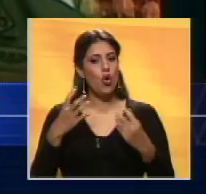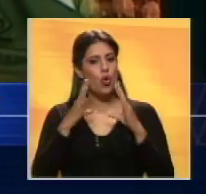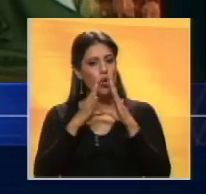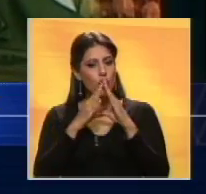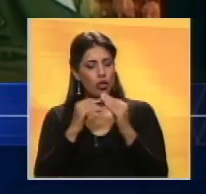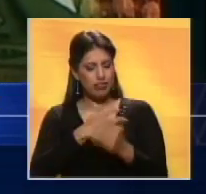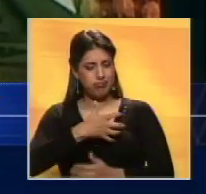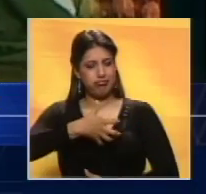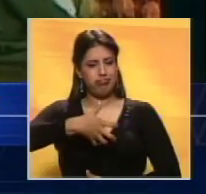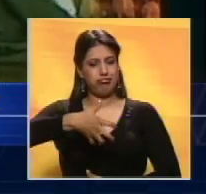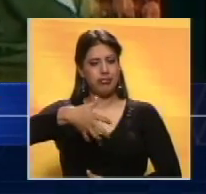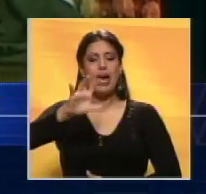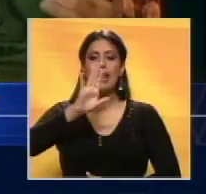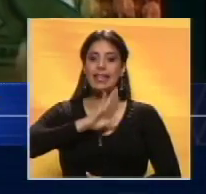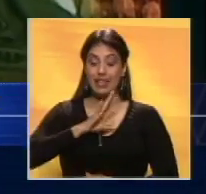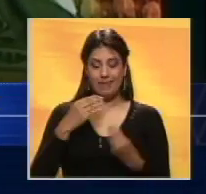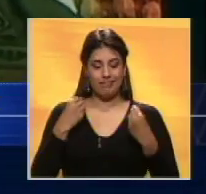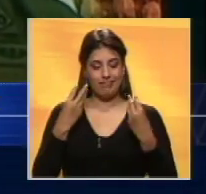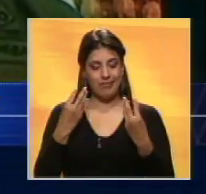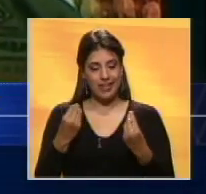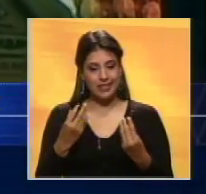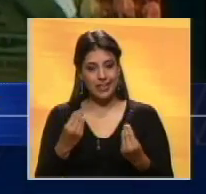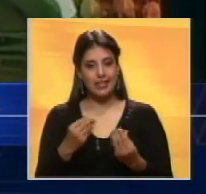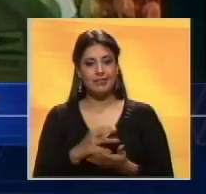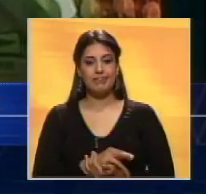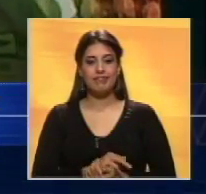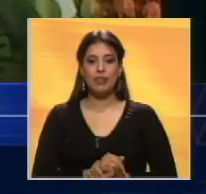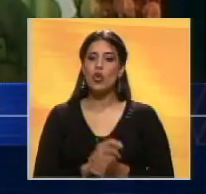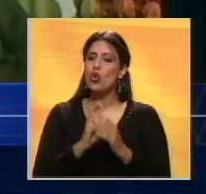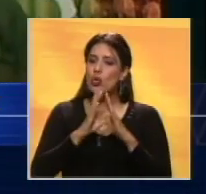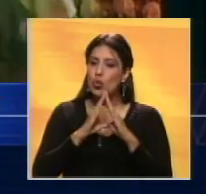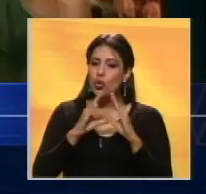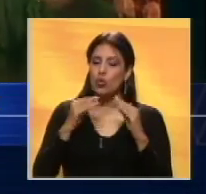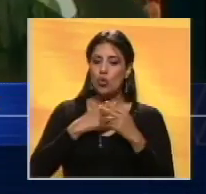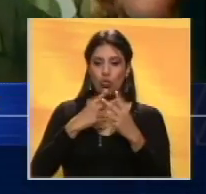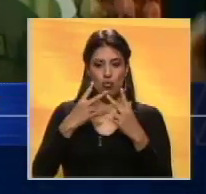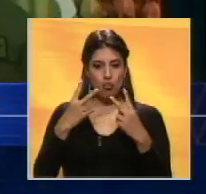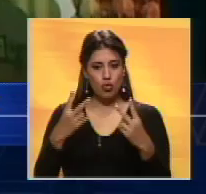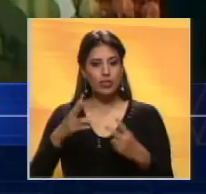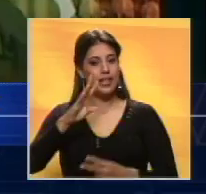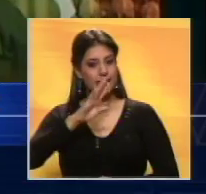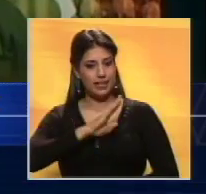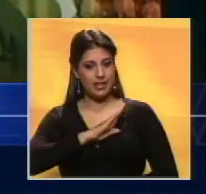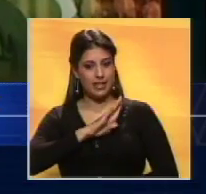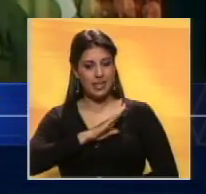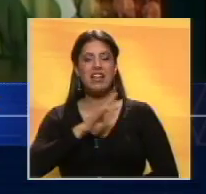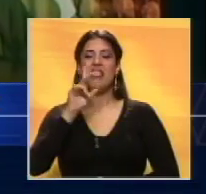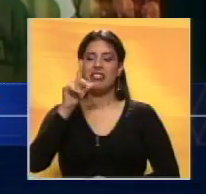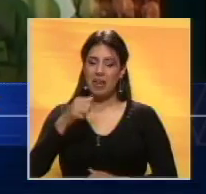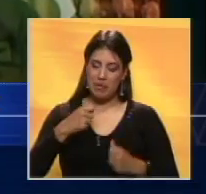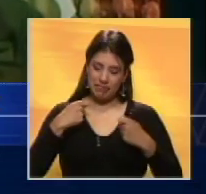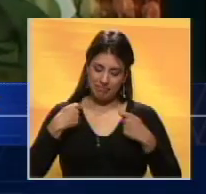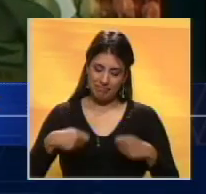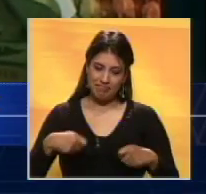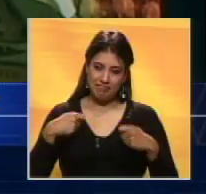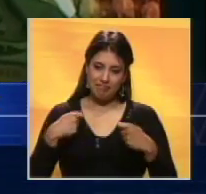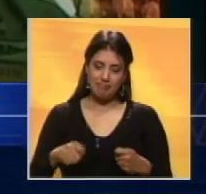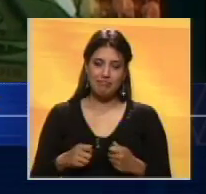toda la riqueza que nosotros tenemos, que es bastante, y con toda la voluntad que tenemos, que es